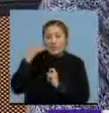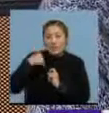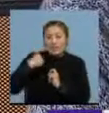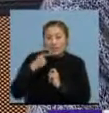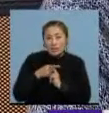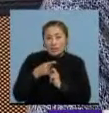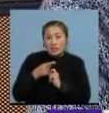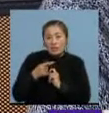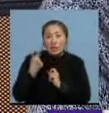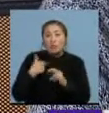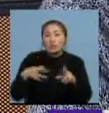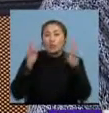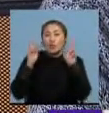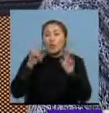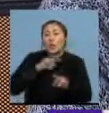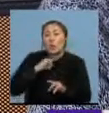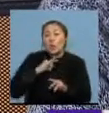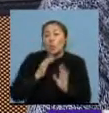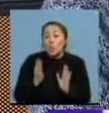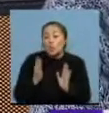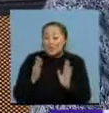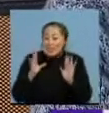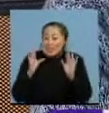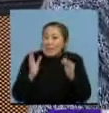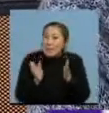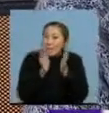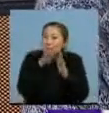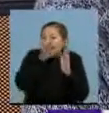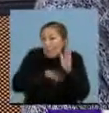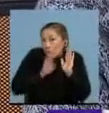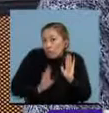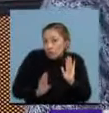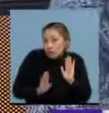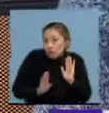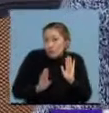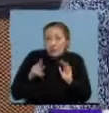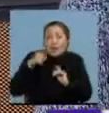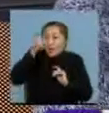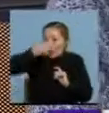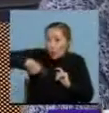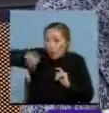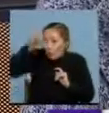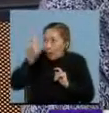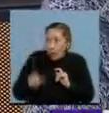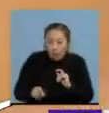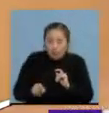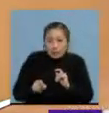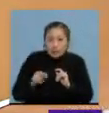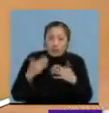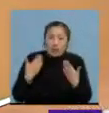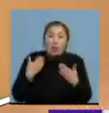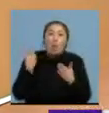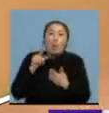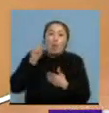general por suerte jujuy no ha sido tan afectada en los términos que le competen fijaros determinar a jujuy